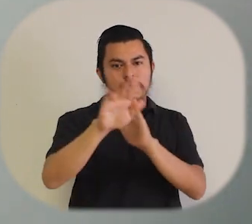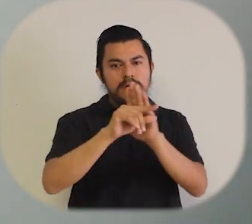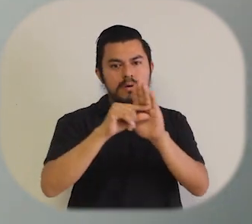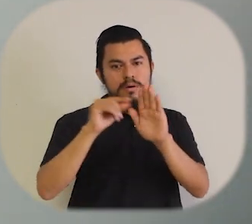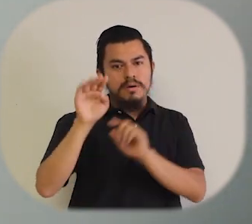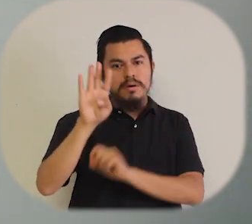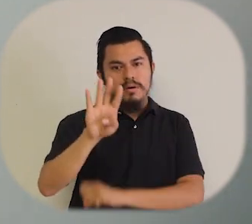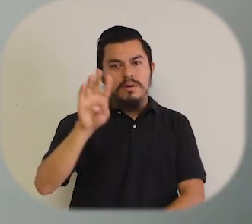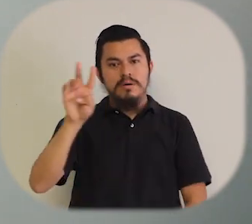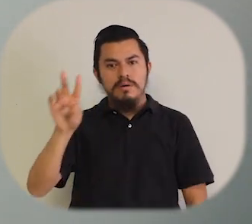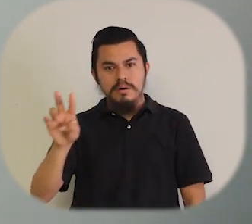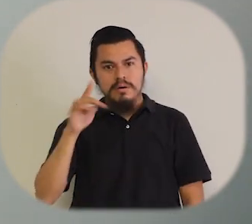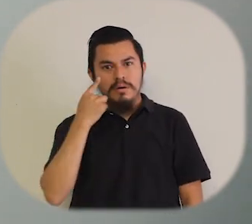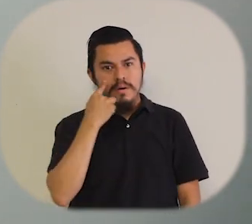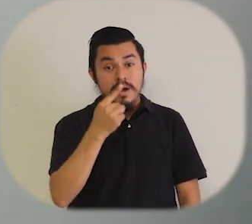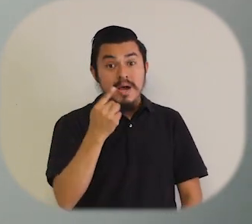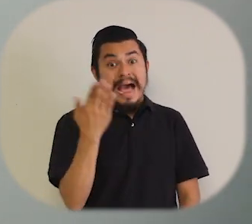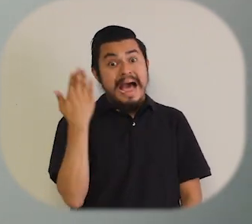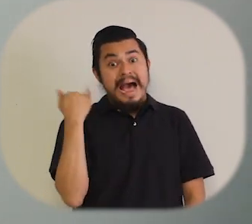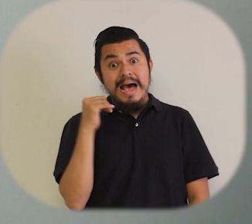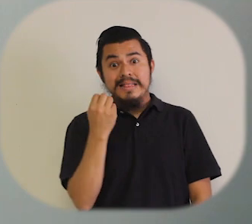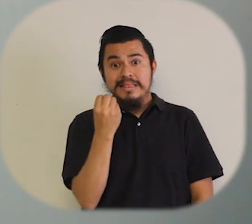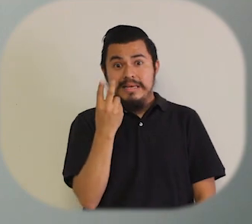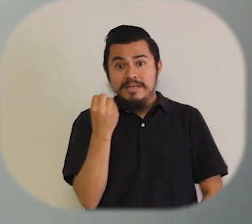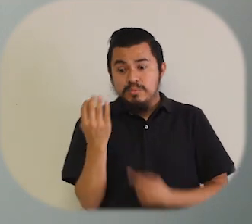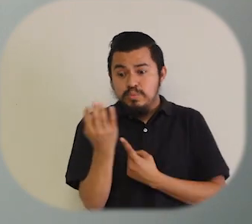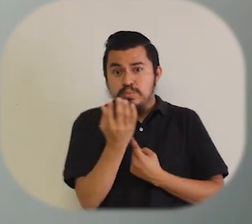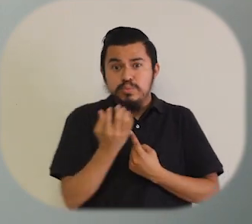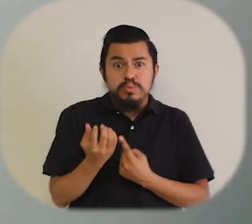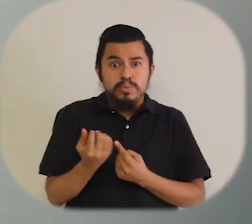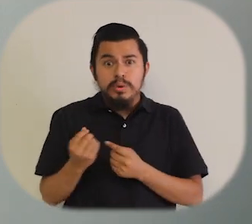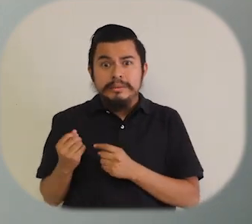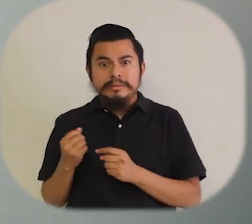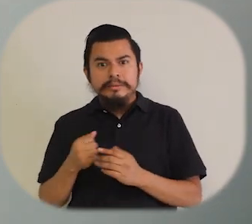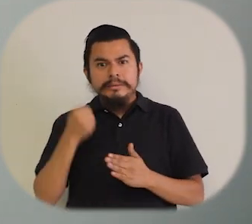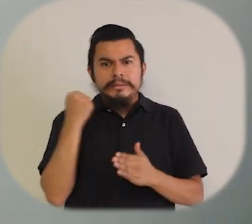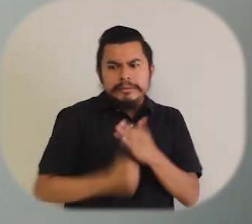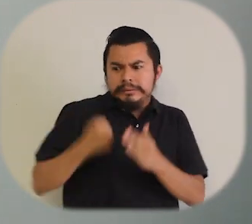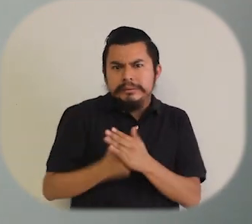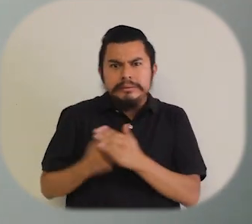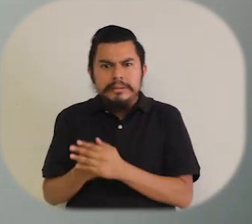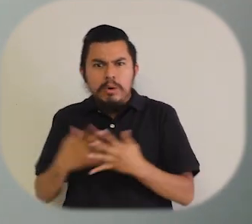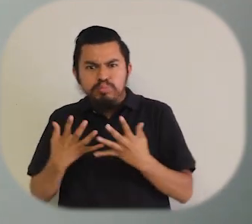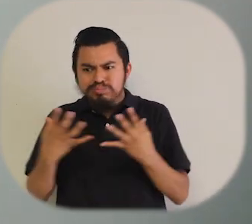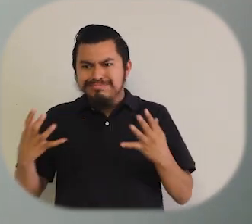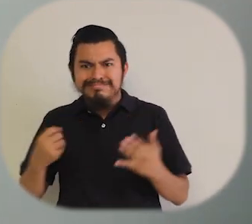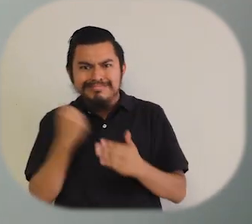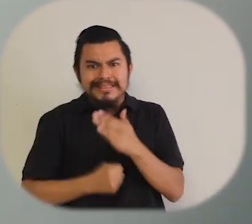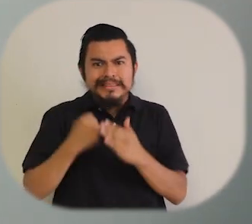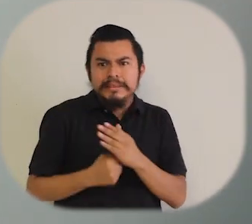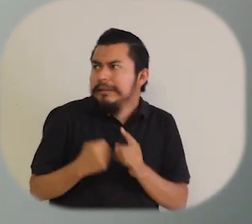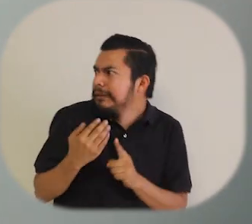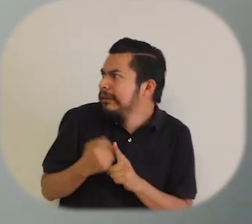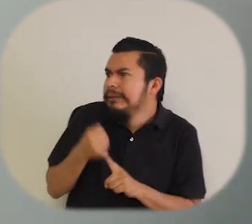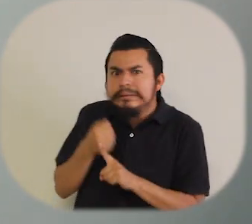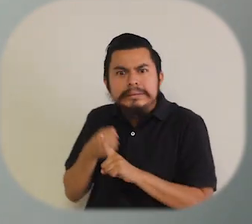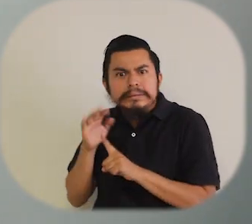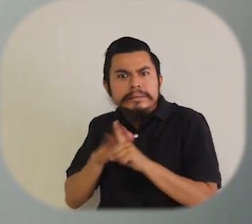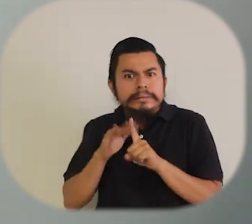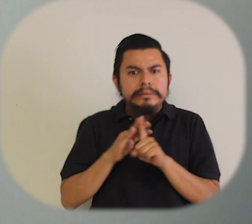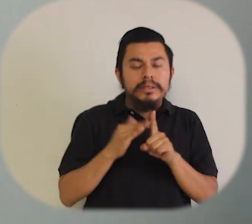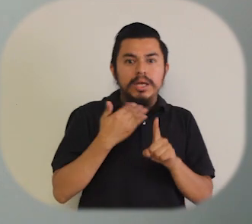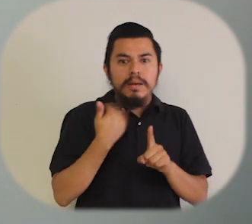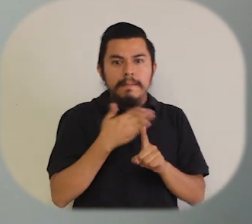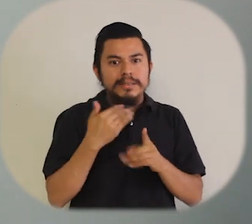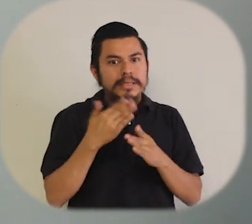en gran manera. Y después de la persecución, en Hechos 5:42 dice que todos los días, ya sea por los templos o por las casas, no cesaban de enseñar